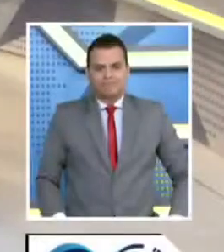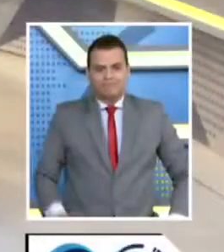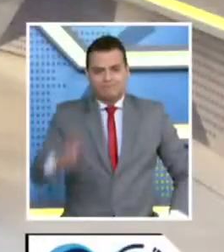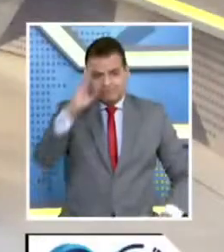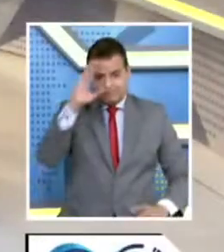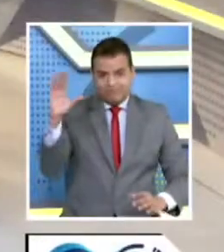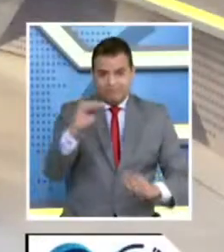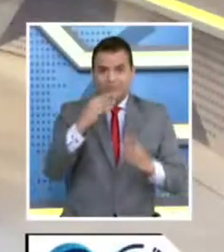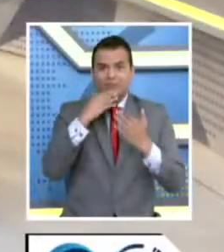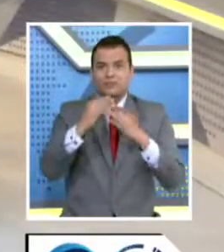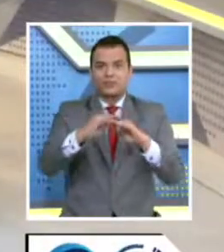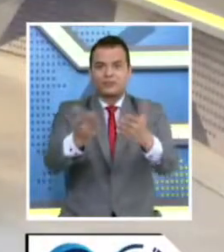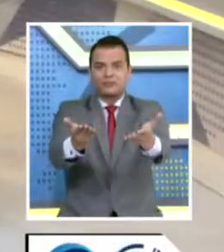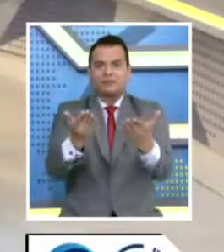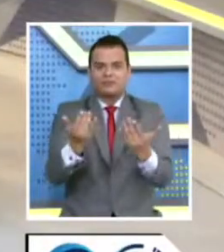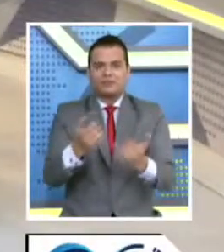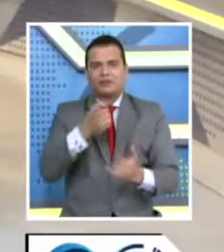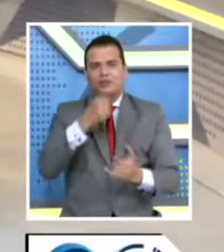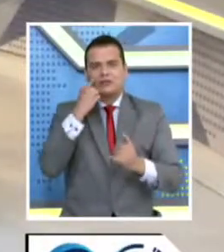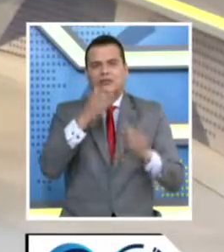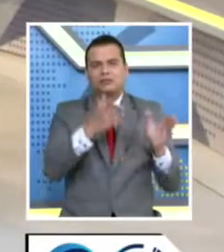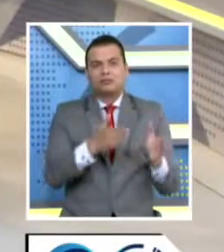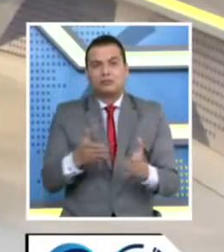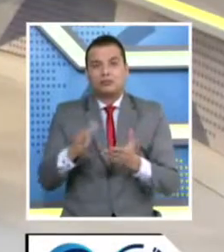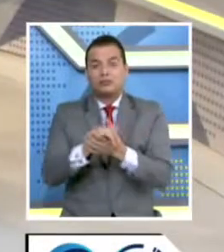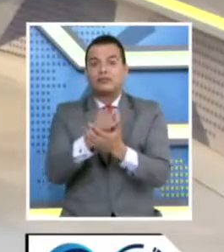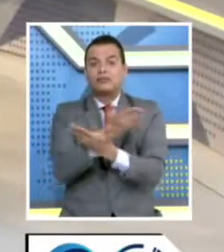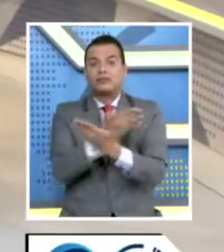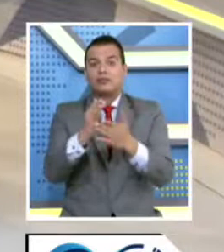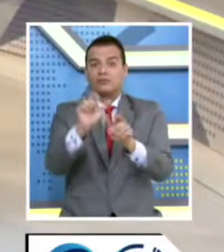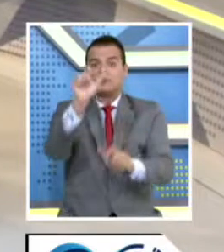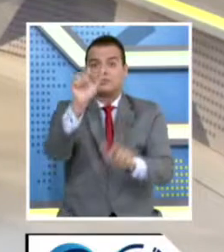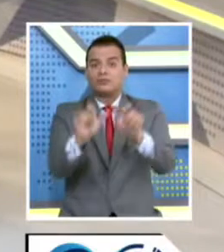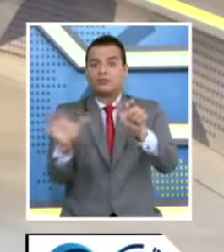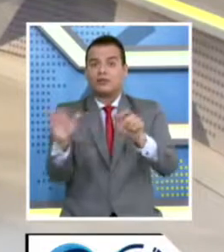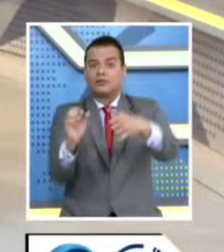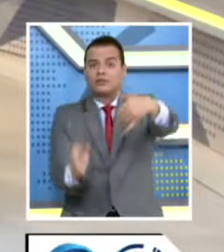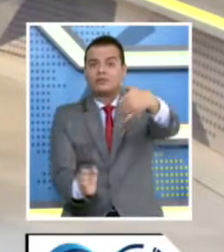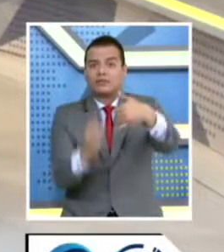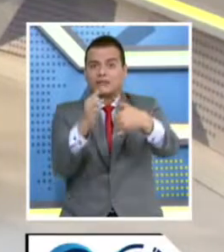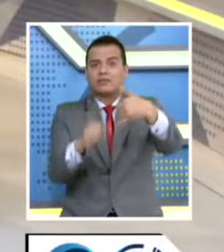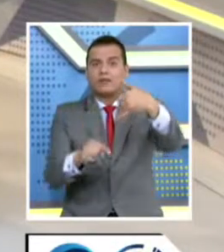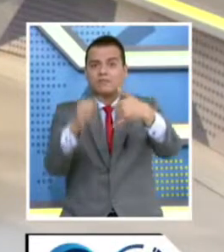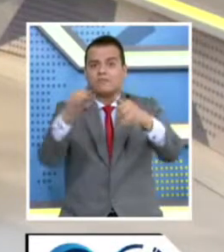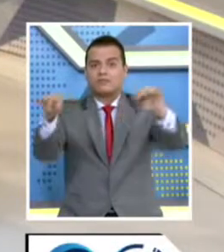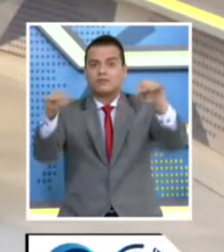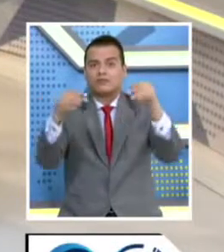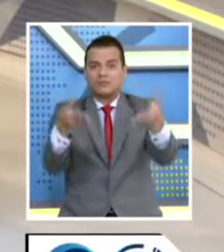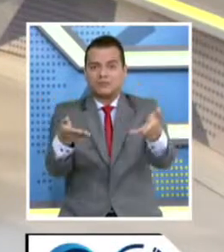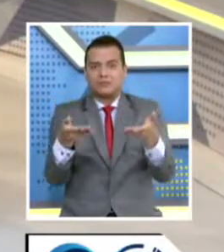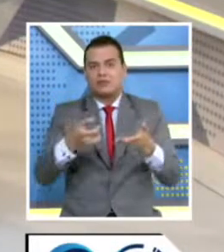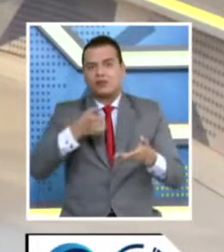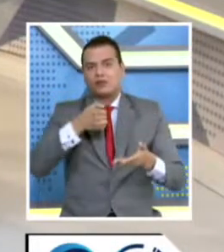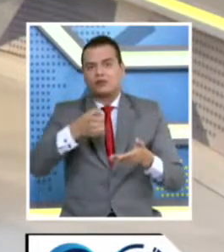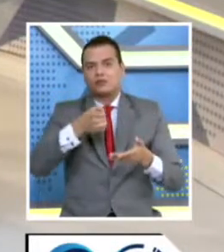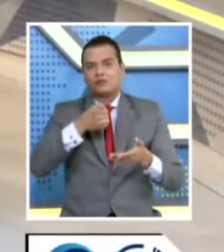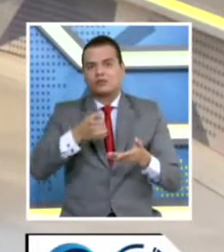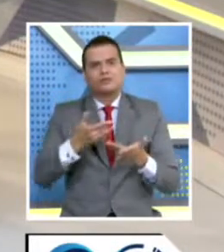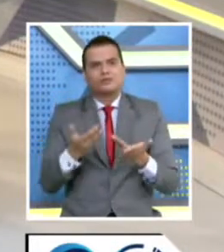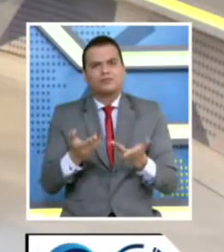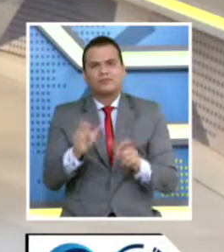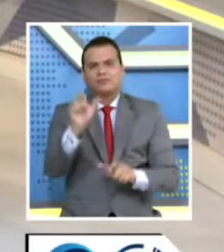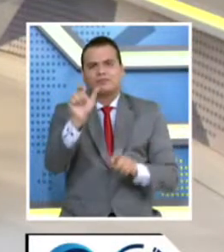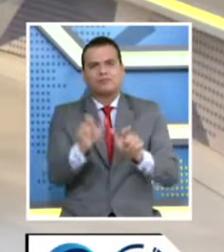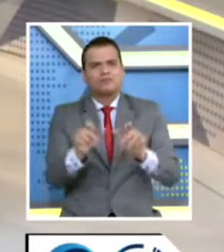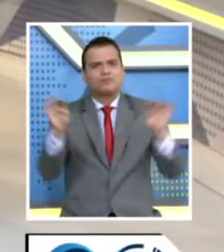Hola, ¿qué tal? Muy buenas tardes. Saludamos a nuestra gran audiencia en el suroccidente colombiano y le damos la bienvenida al noticiero 90 Minutos, a los televidentes de